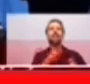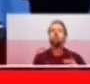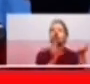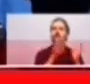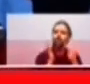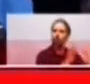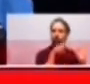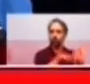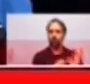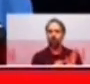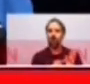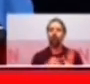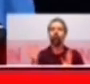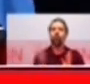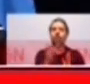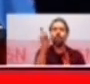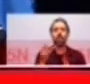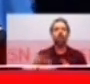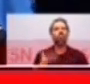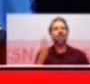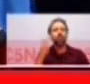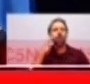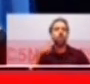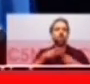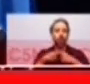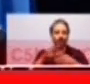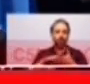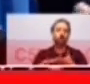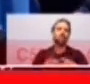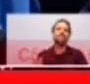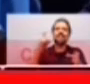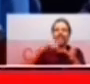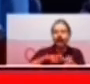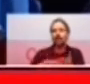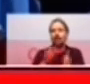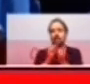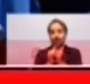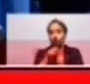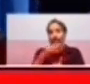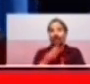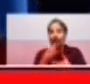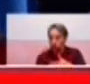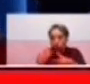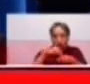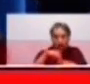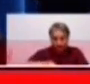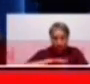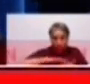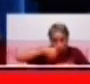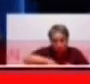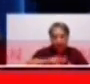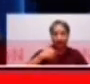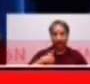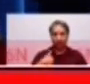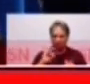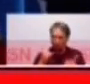verdad que fui a uno de los supermercado que tiene Generalmente precios más económicos donde encontrás ofertas no solamente encontré muy pocos productos Pero además al ver lo que gasté en